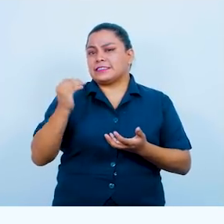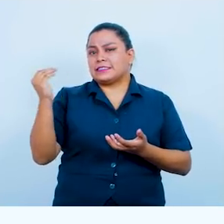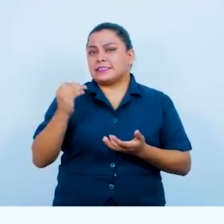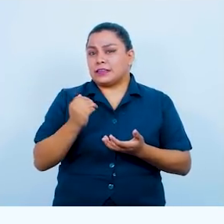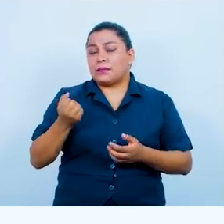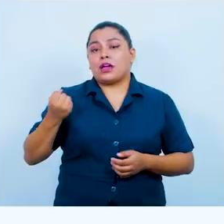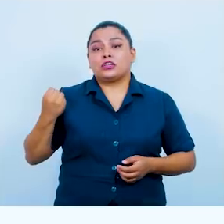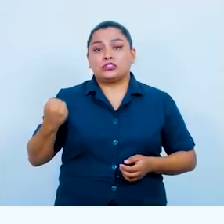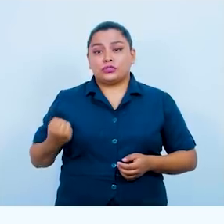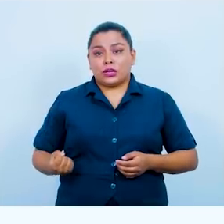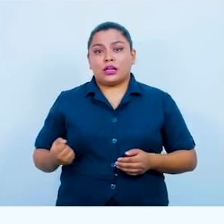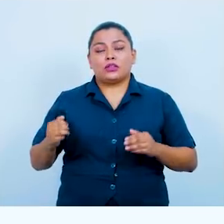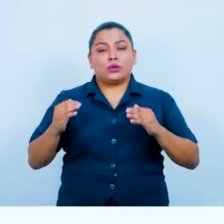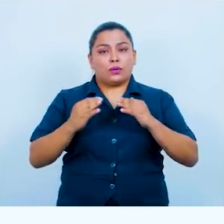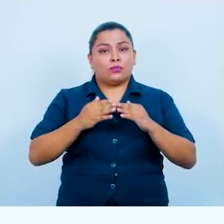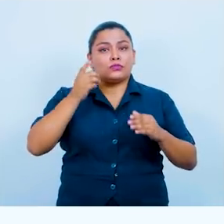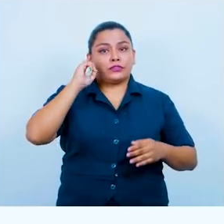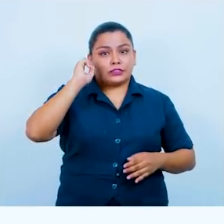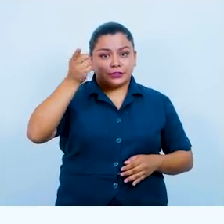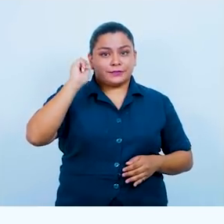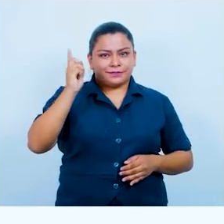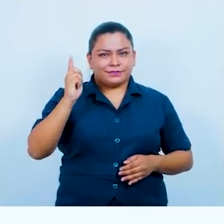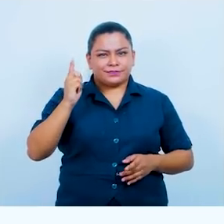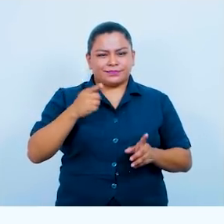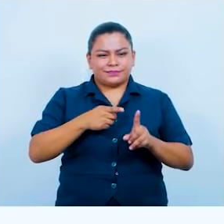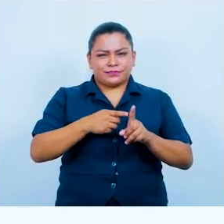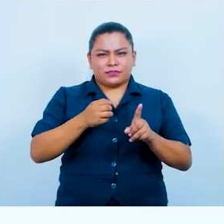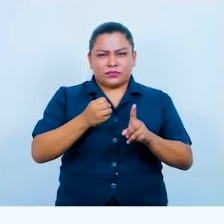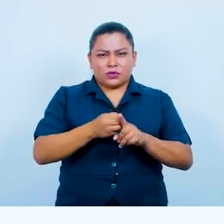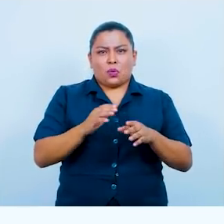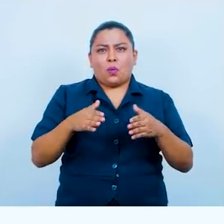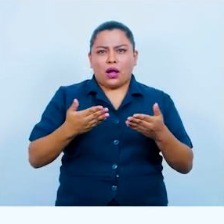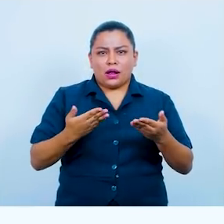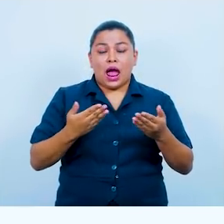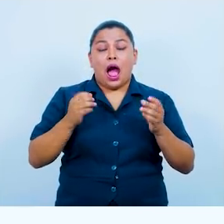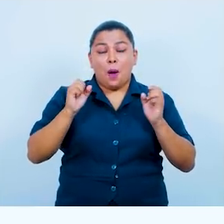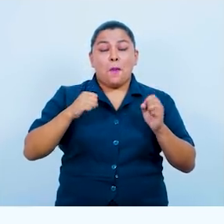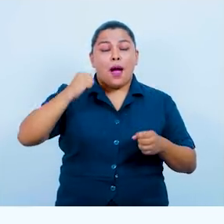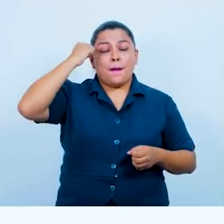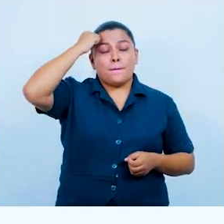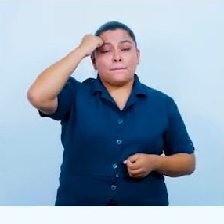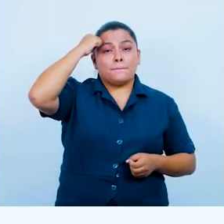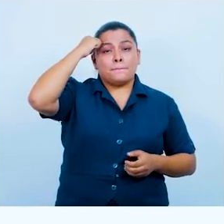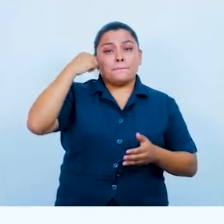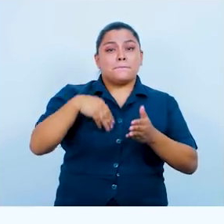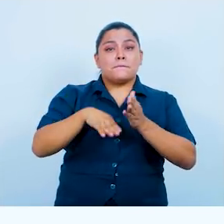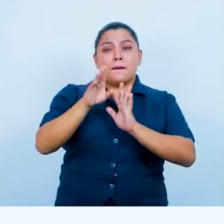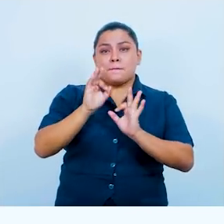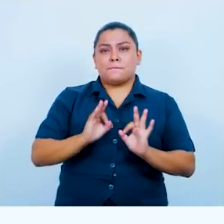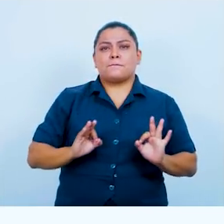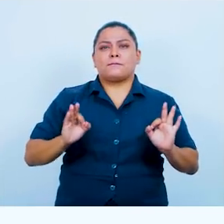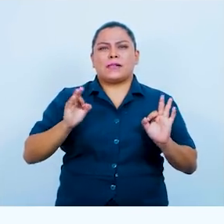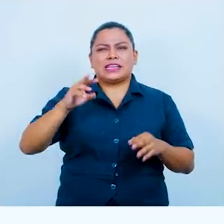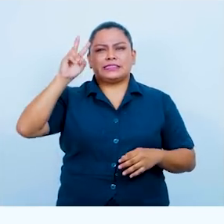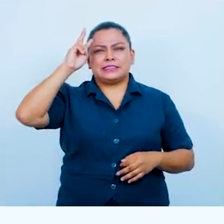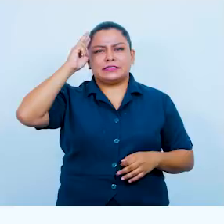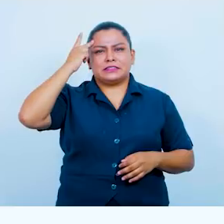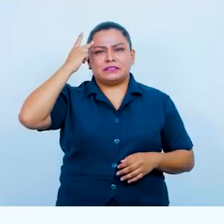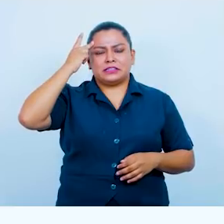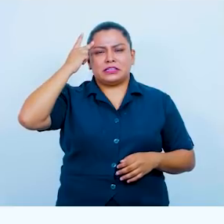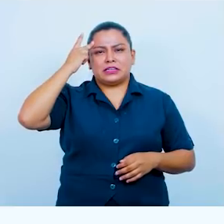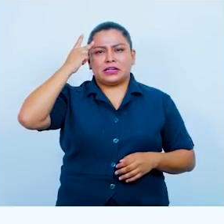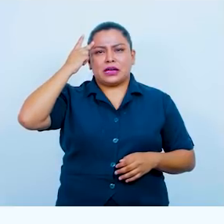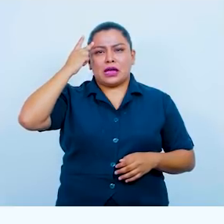para el estudiante como para el maestro, con el objetivo de aprender más y mejor. Es decir, incide especialmente